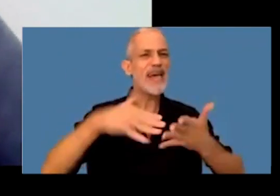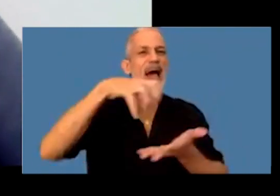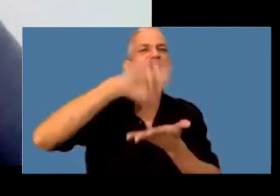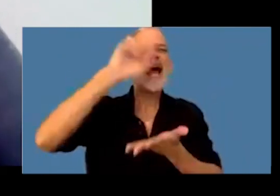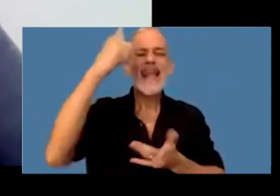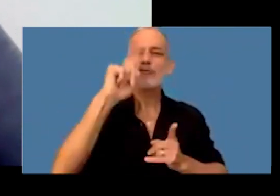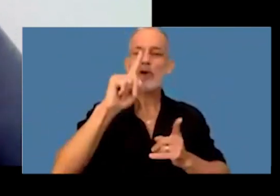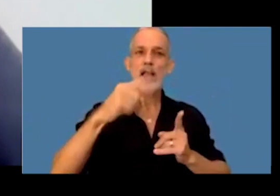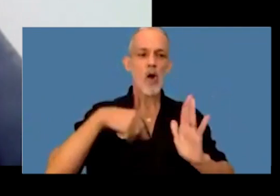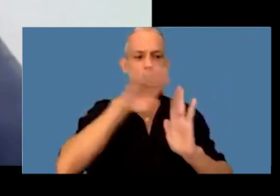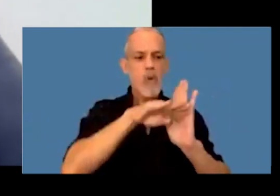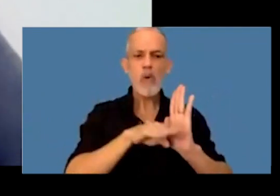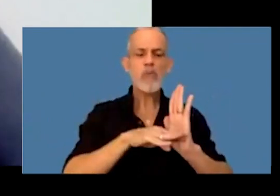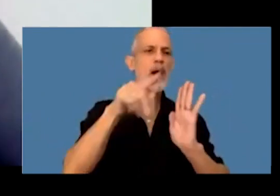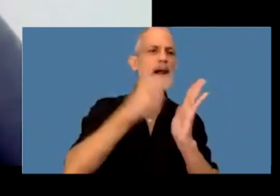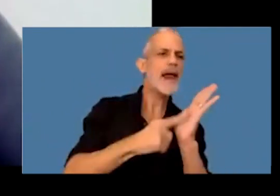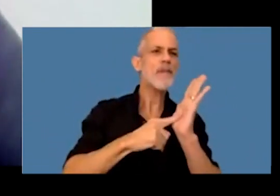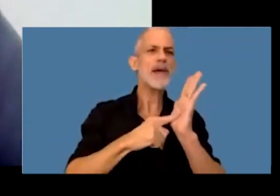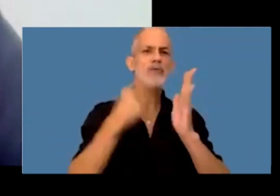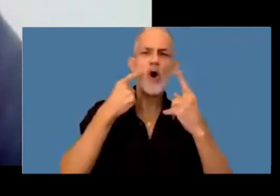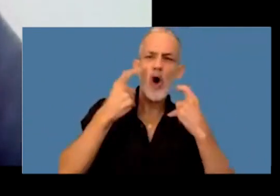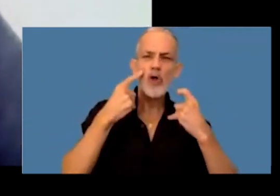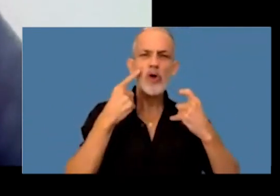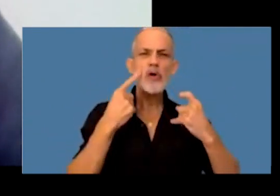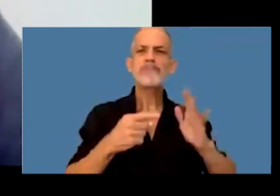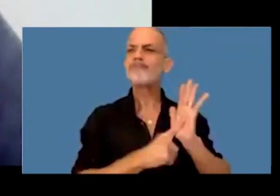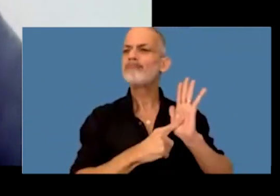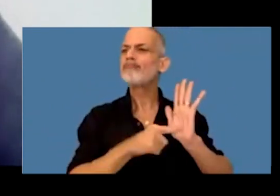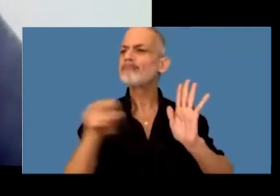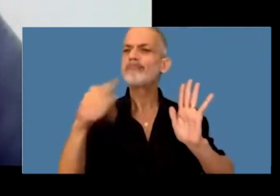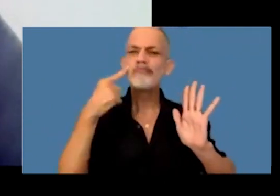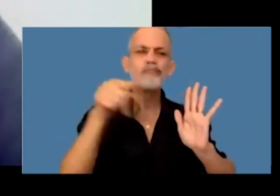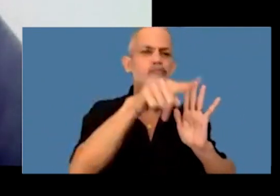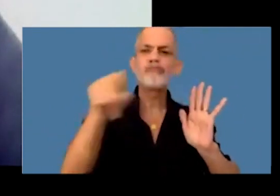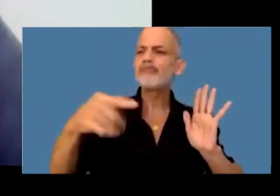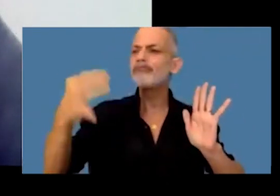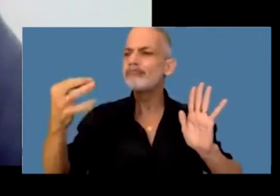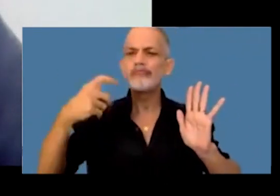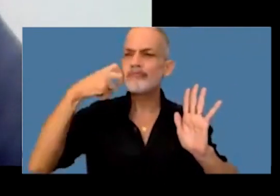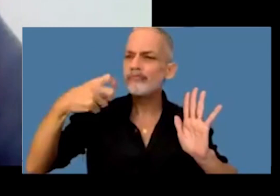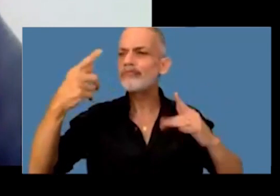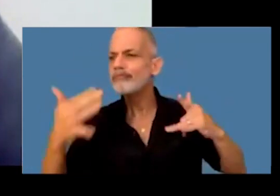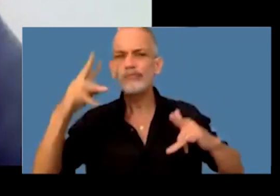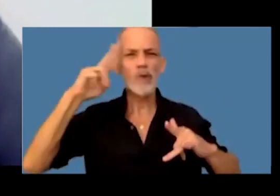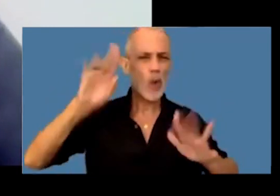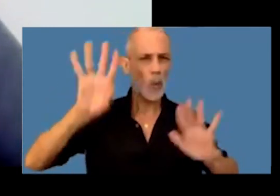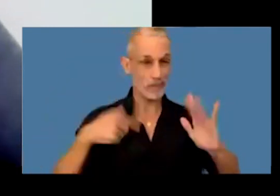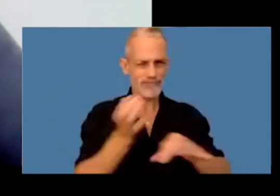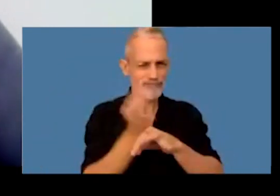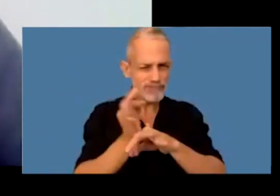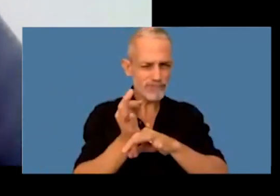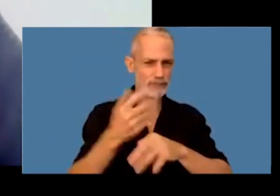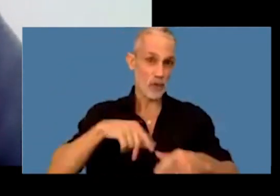normatizamos, reglamentamos y hacemos que se apliquen las normativas como corresponde. Por eso capacitamos a las juntas evaluadoras, por